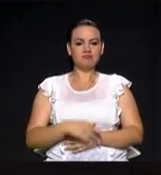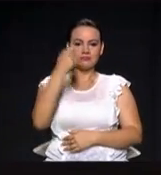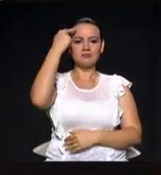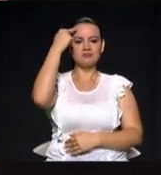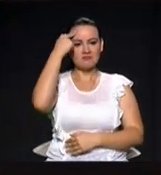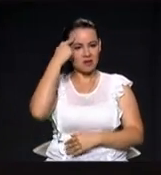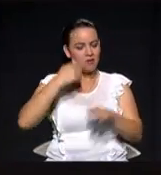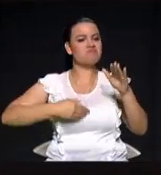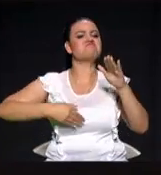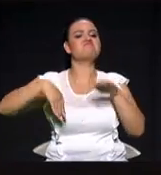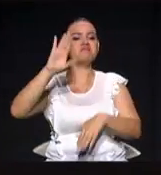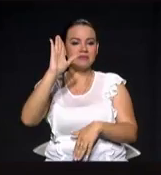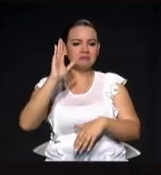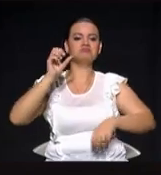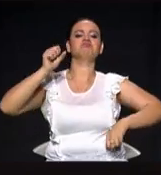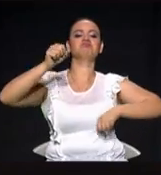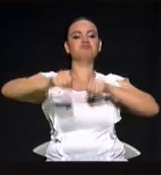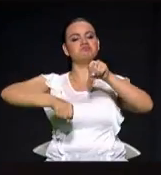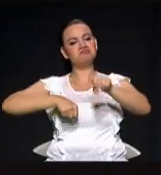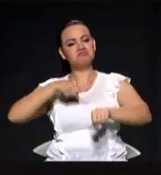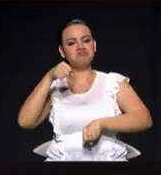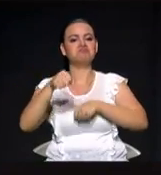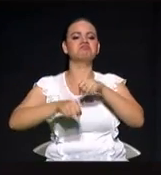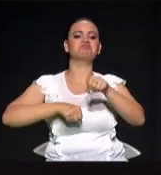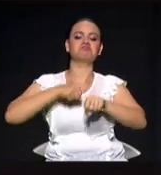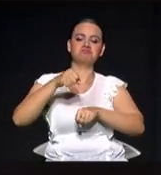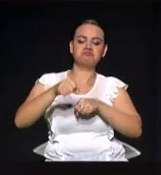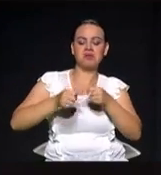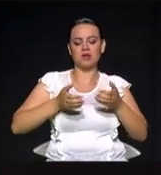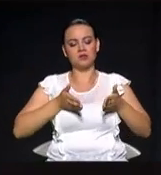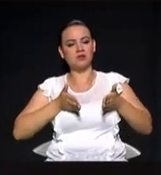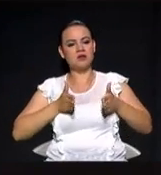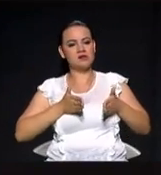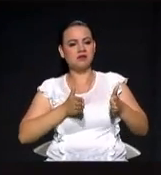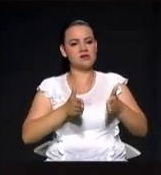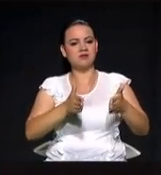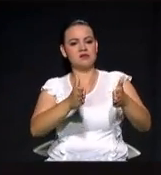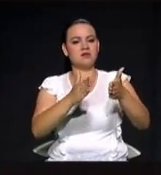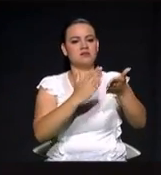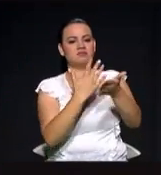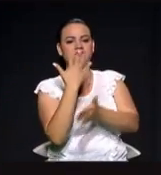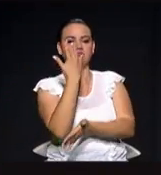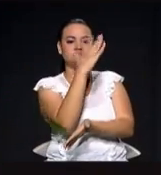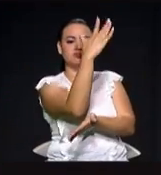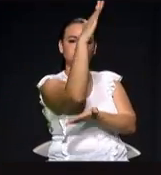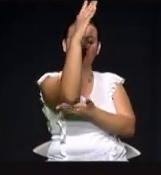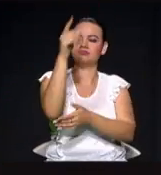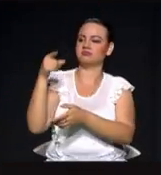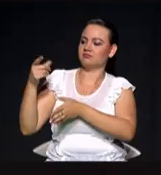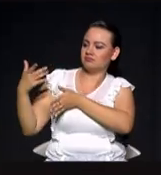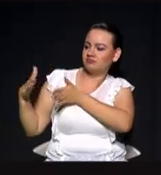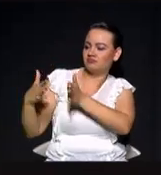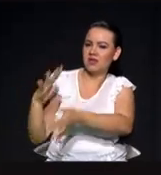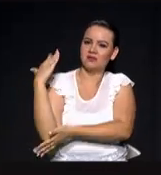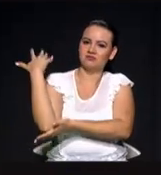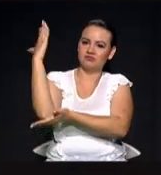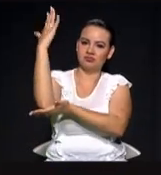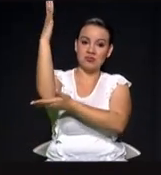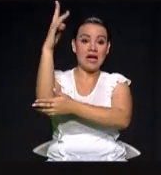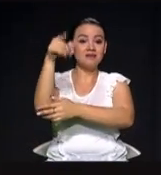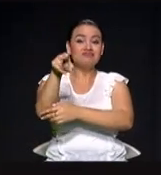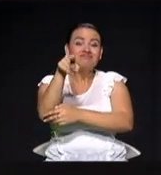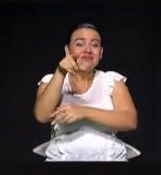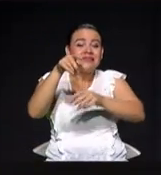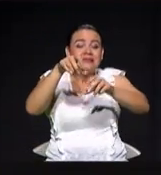en los barrios de montaña seguir con los corredores viales verdes son una maravilla la oriental va a ser el primer corredor